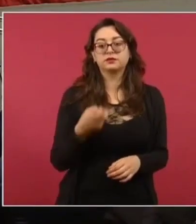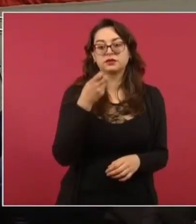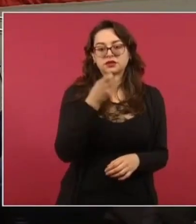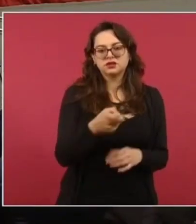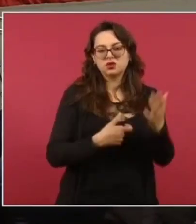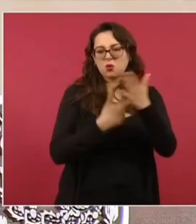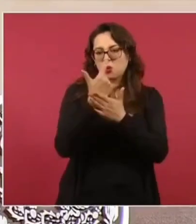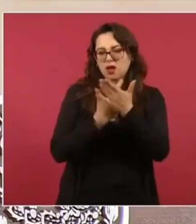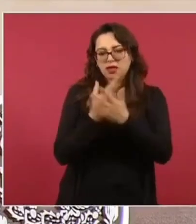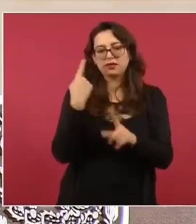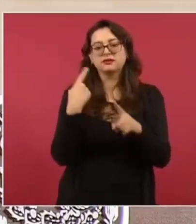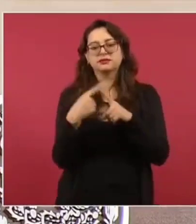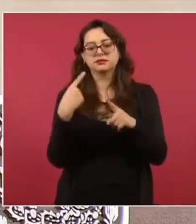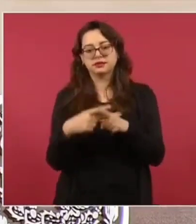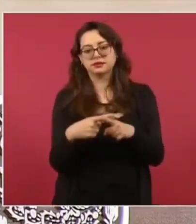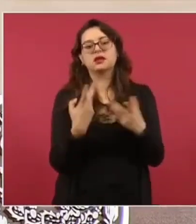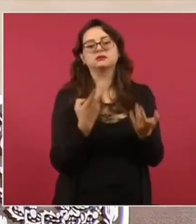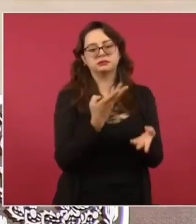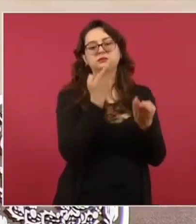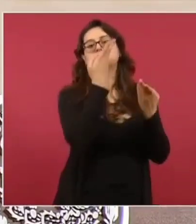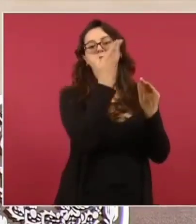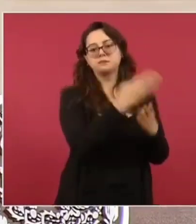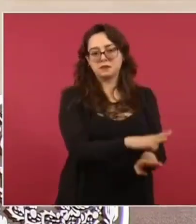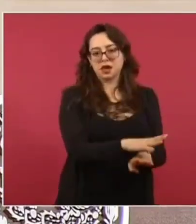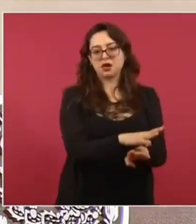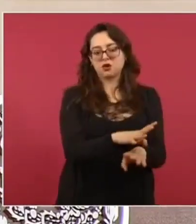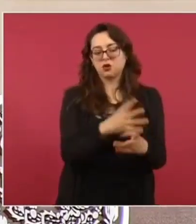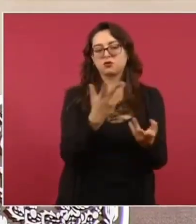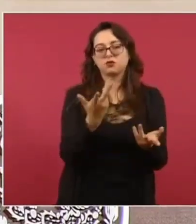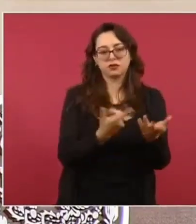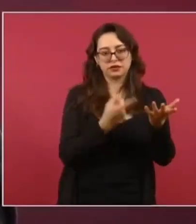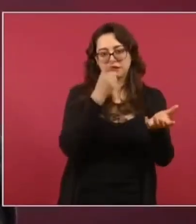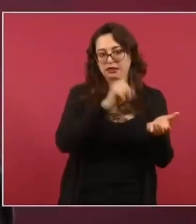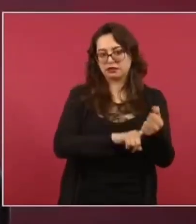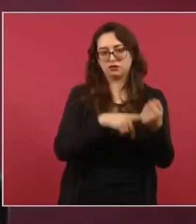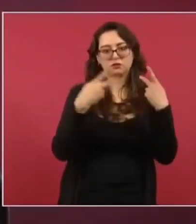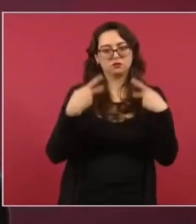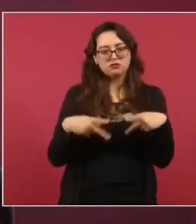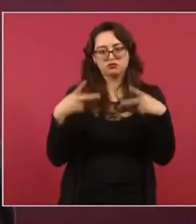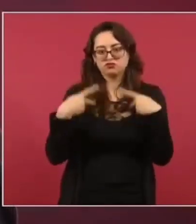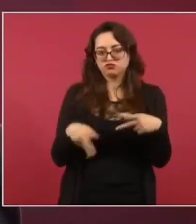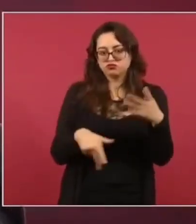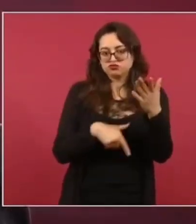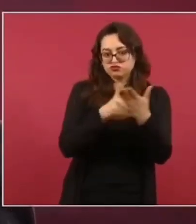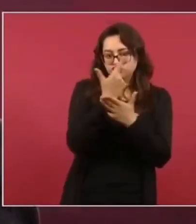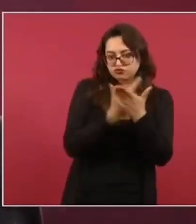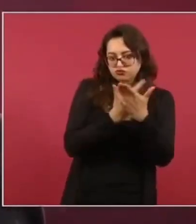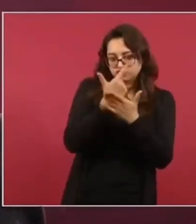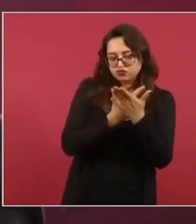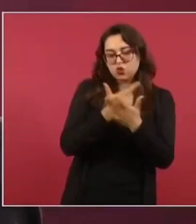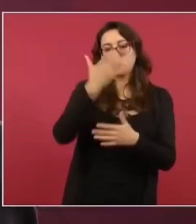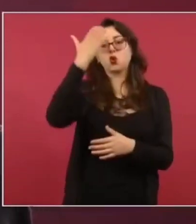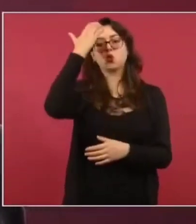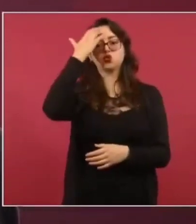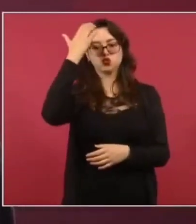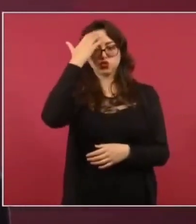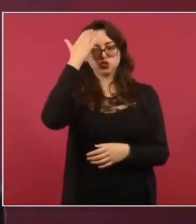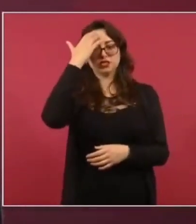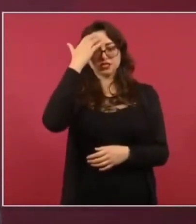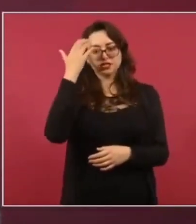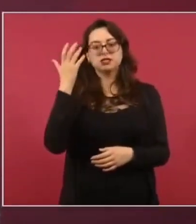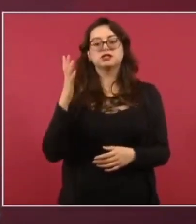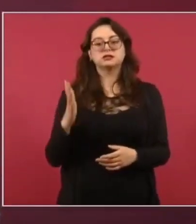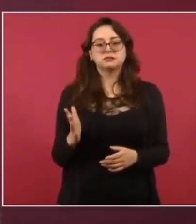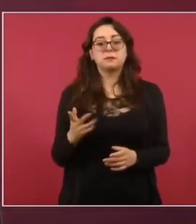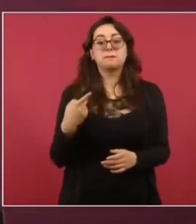las acciones sin necesidad o por experiencia de ellos, pero sin tener